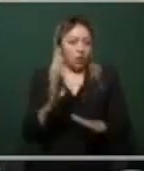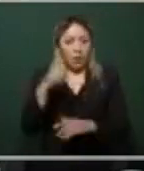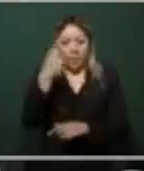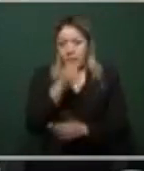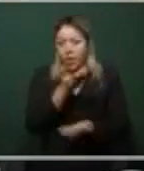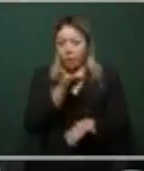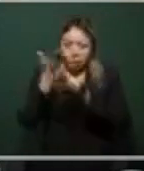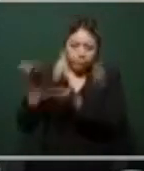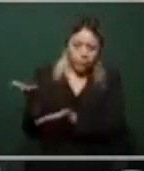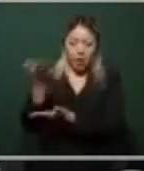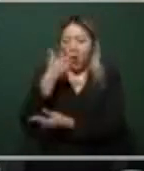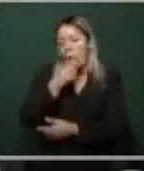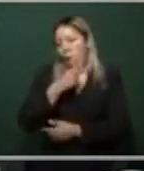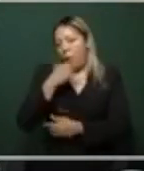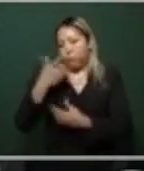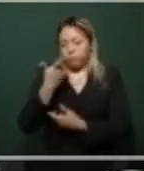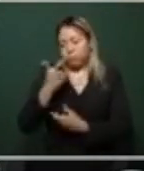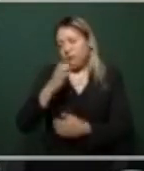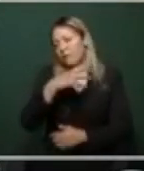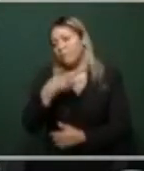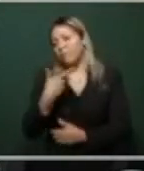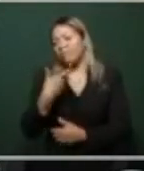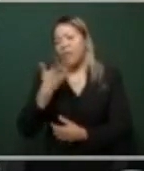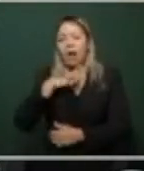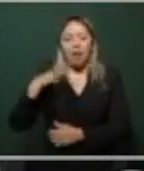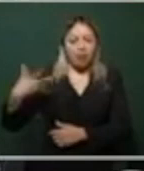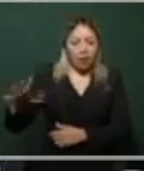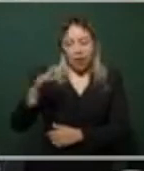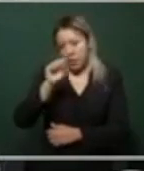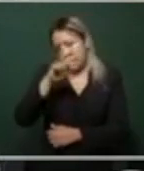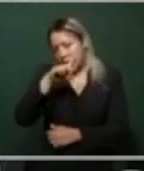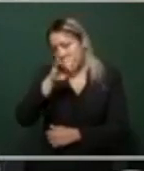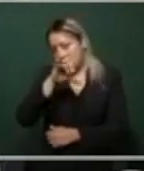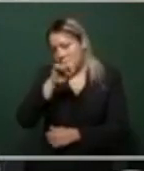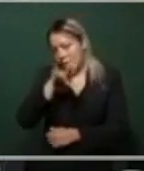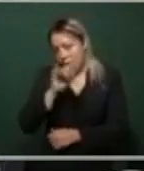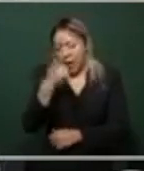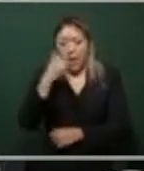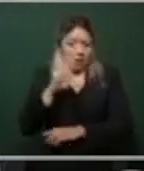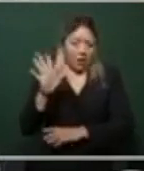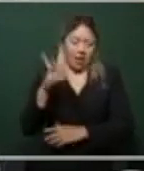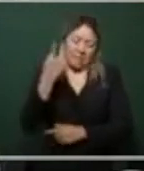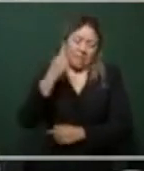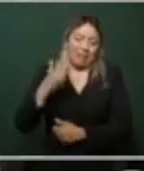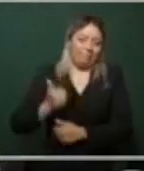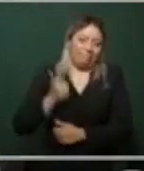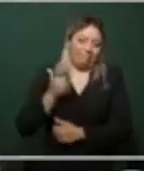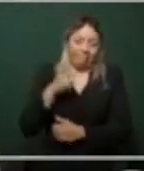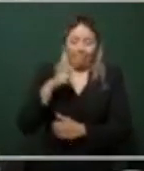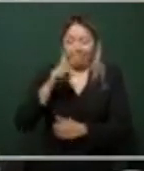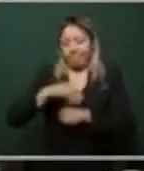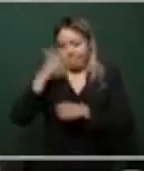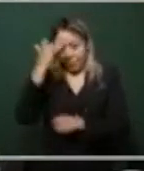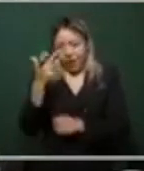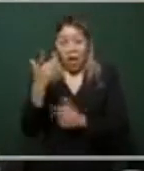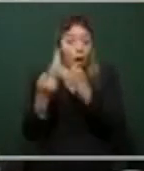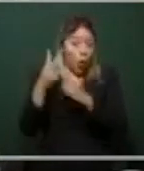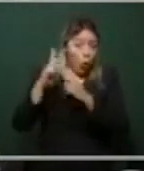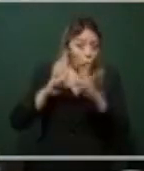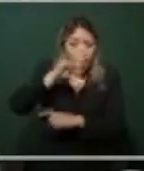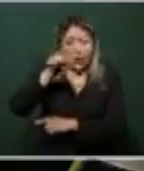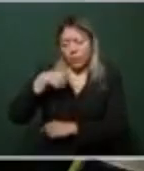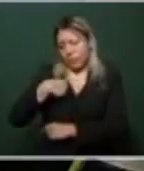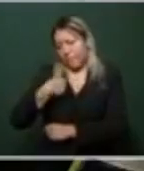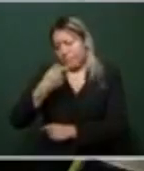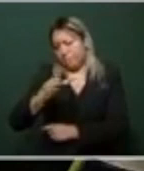al general Sandoval a fin de no abusar del tiempo. Ya en preguntas y respuestas, si hubiera alguna duda, nosotros la aclararíamos.